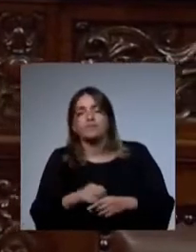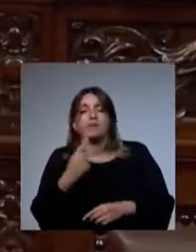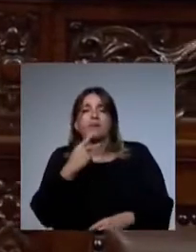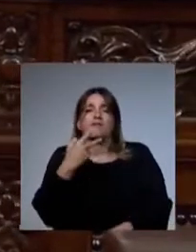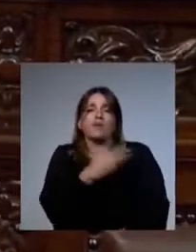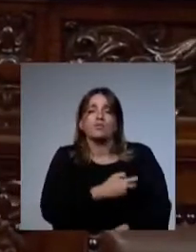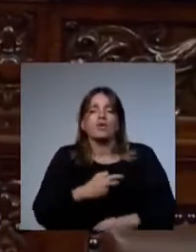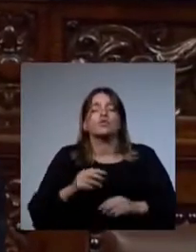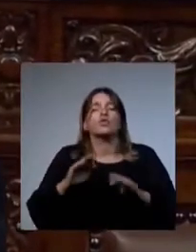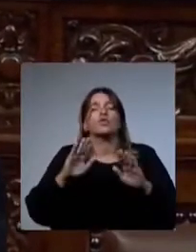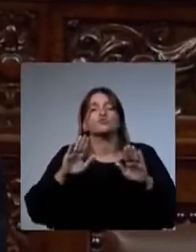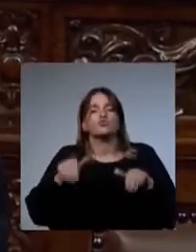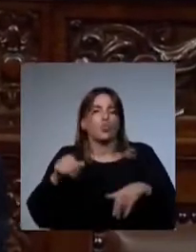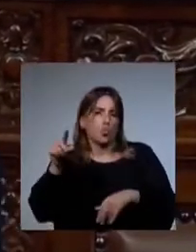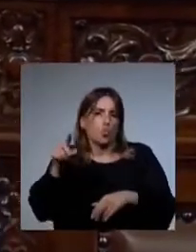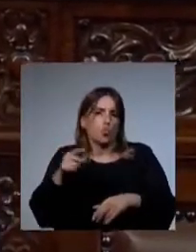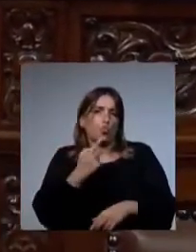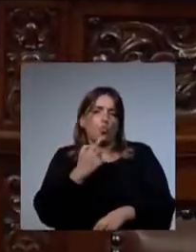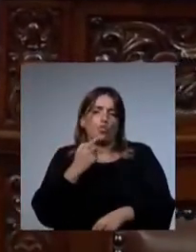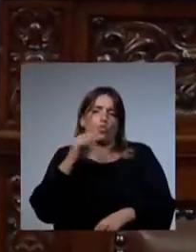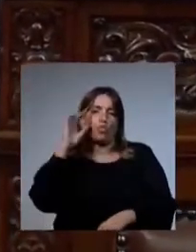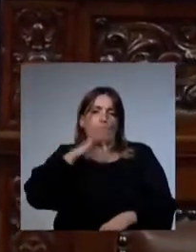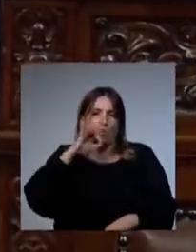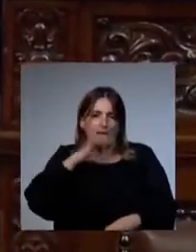vacunatorio el hospital de Urano,